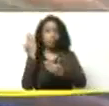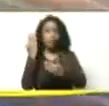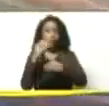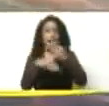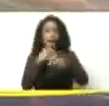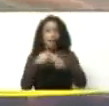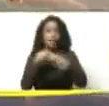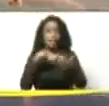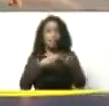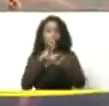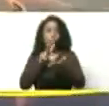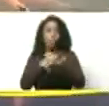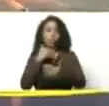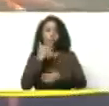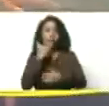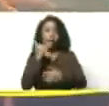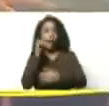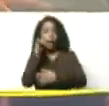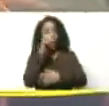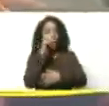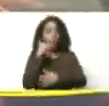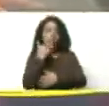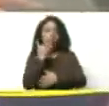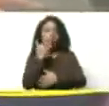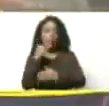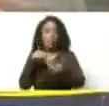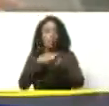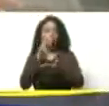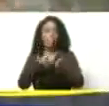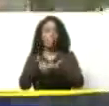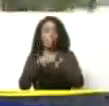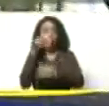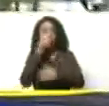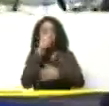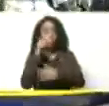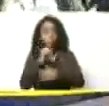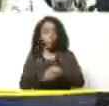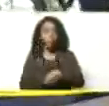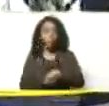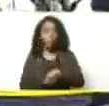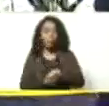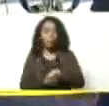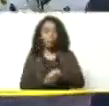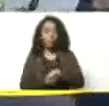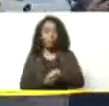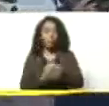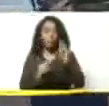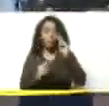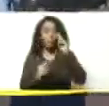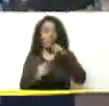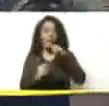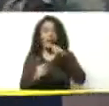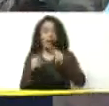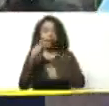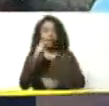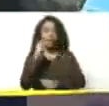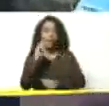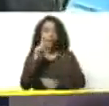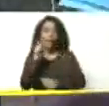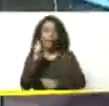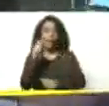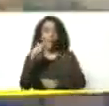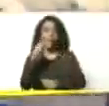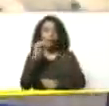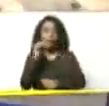pisó el camarón casi coge pincel camarógrafo mira esta tilapia el color es como la de